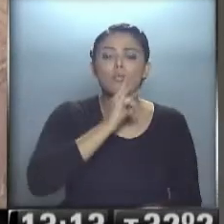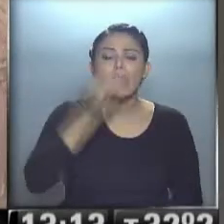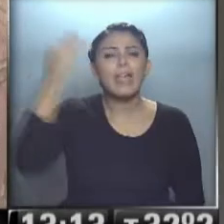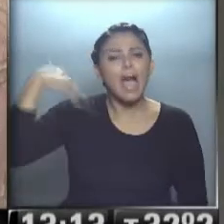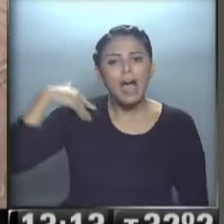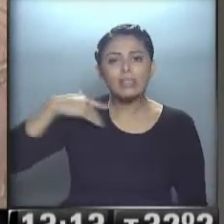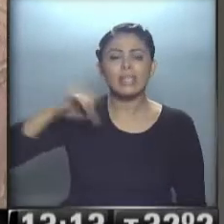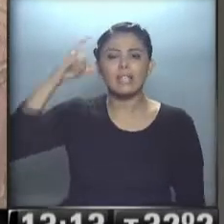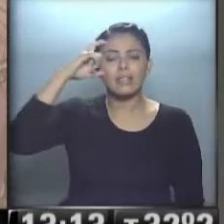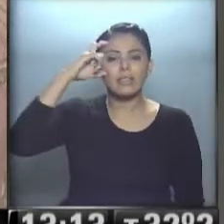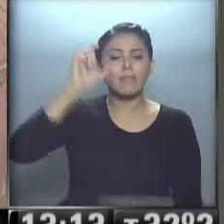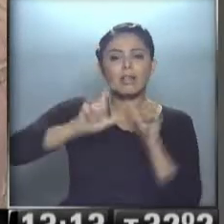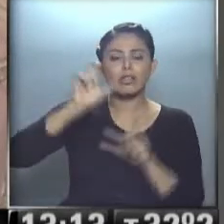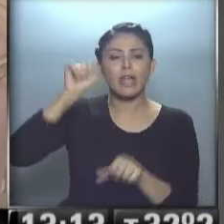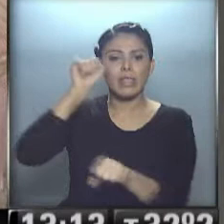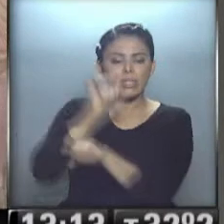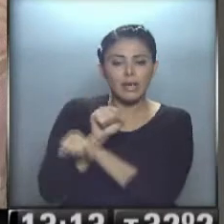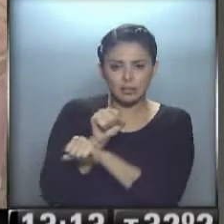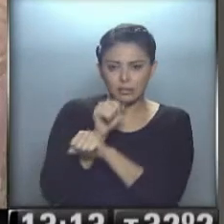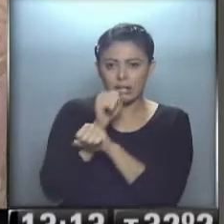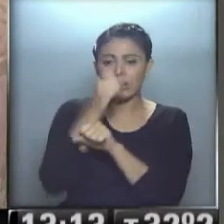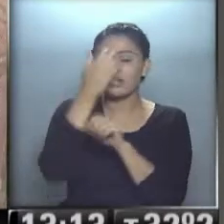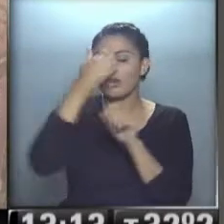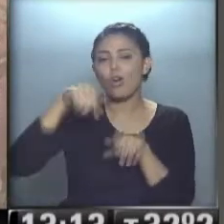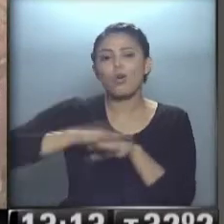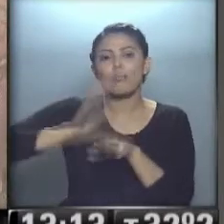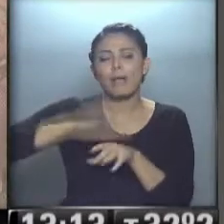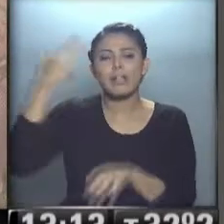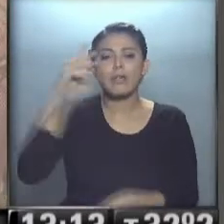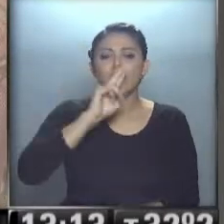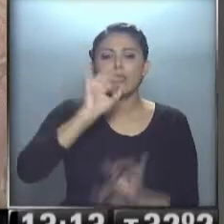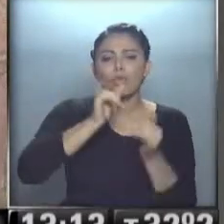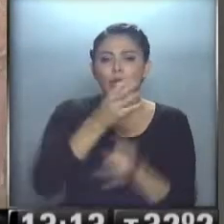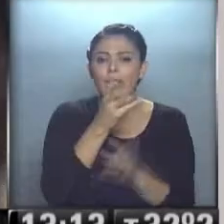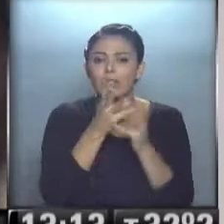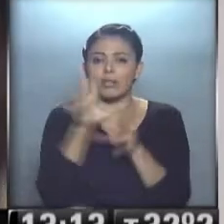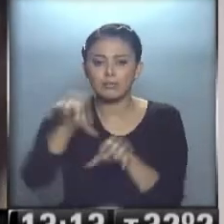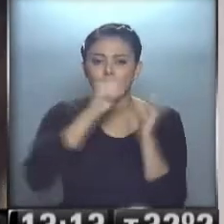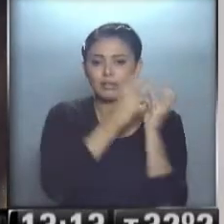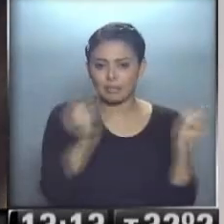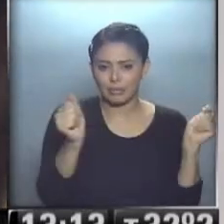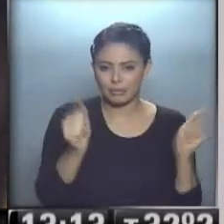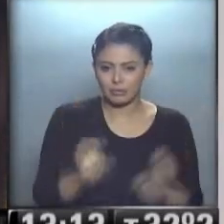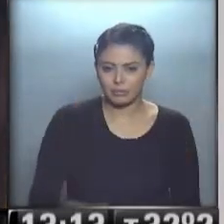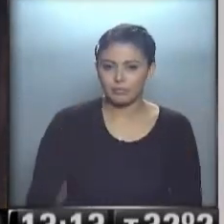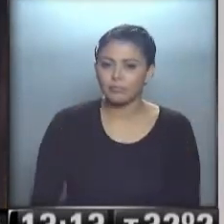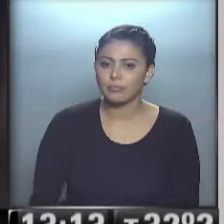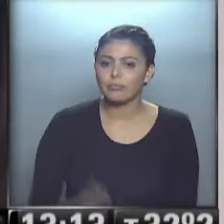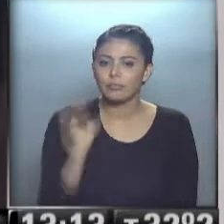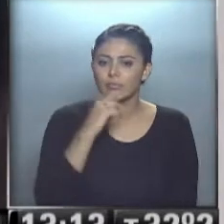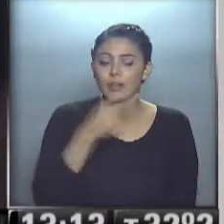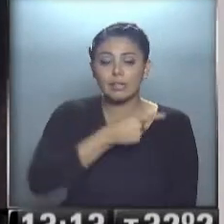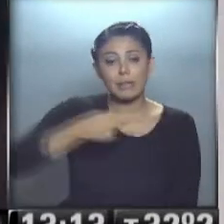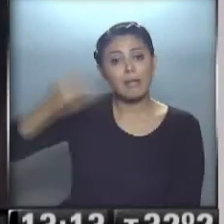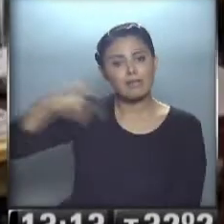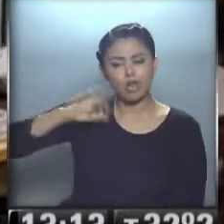de los diez detenidos por el secuestro y de la desaparición de la chica ocurrida en el año 2002 y la semana pasada yo